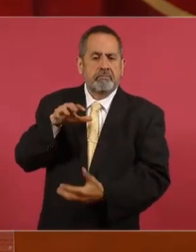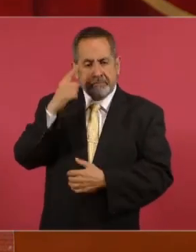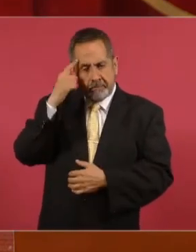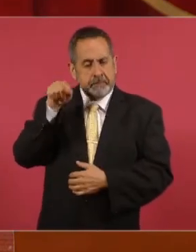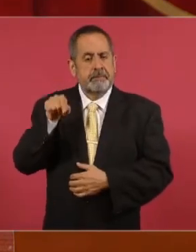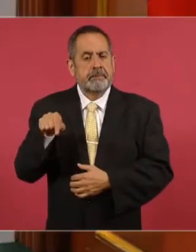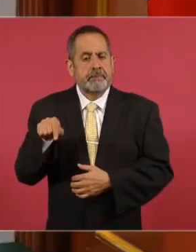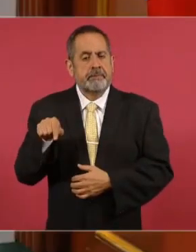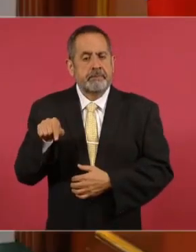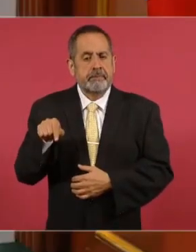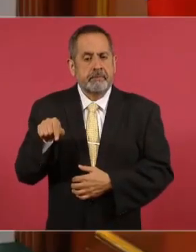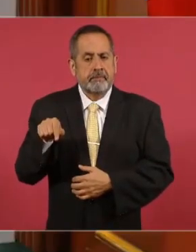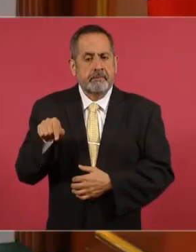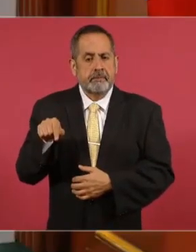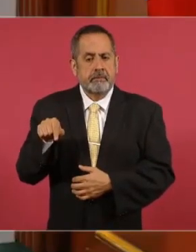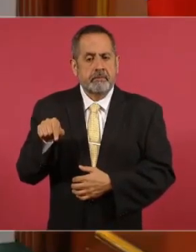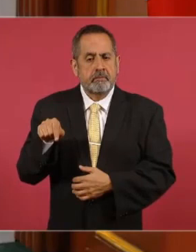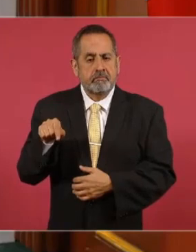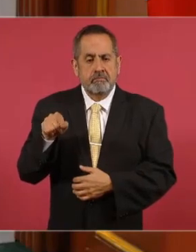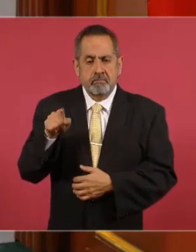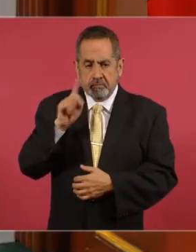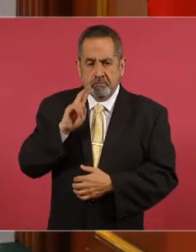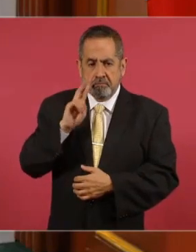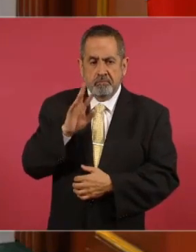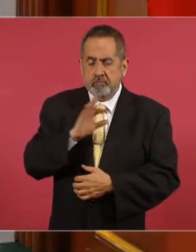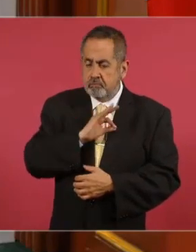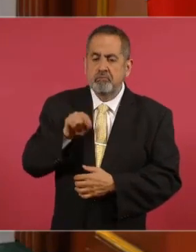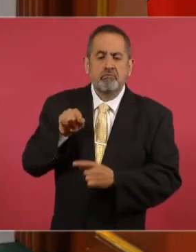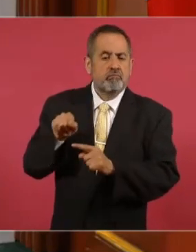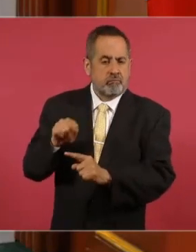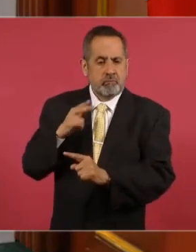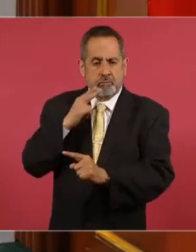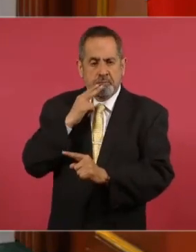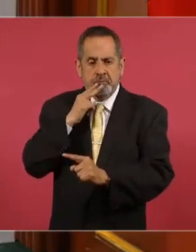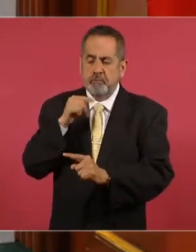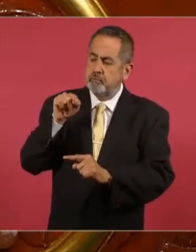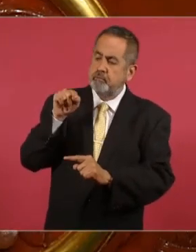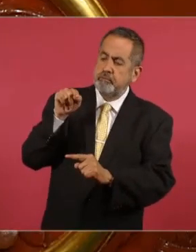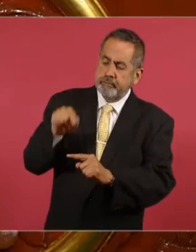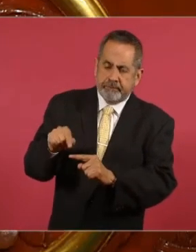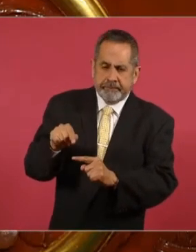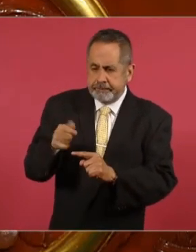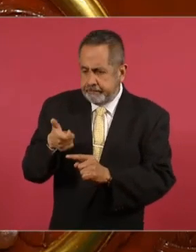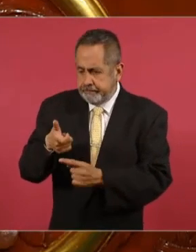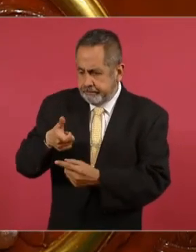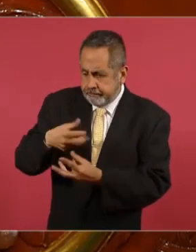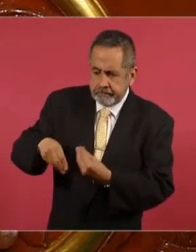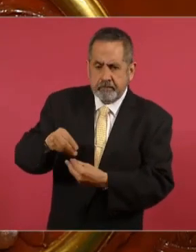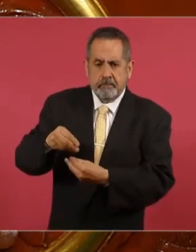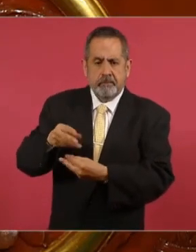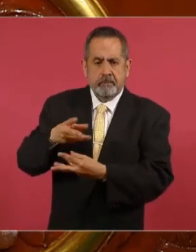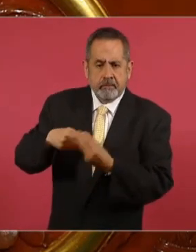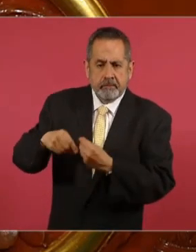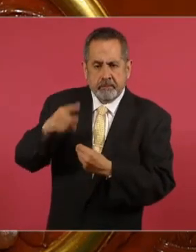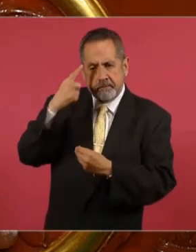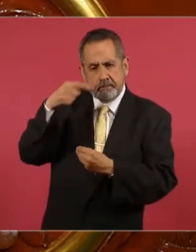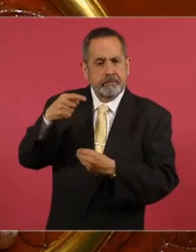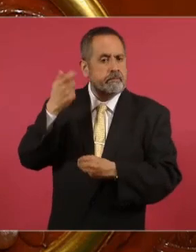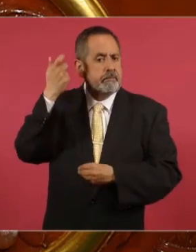Al mismo tiempo que se utilizará lo necesario para